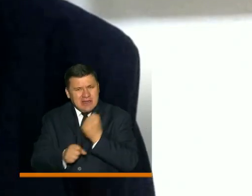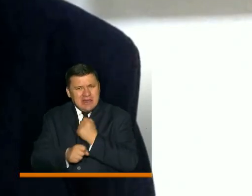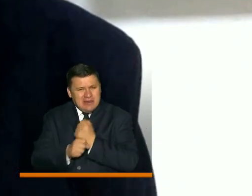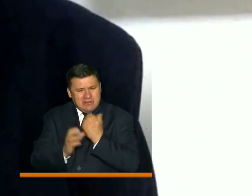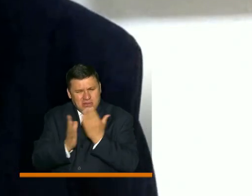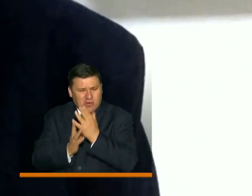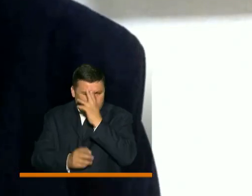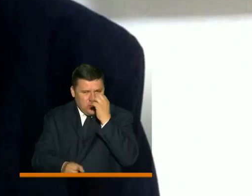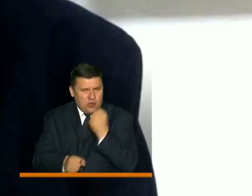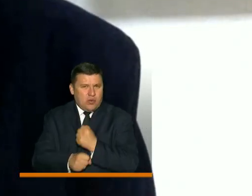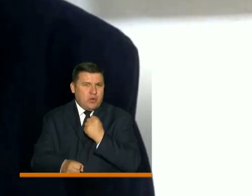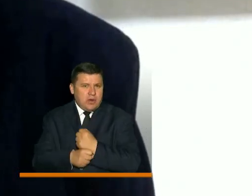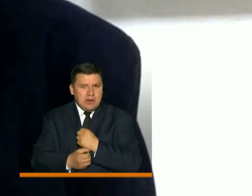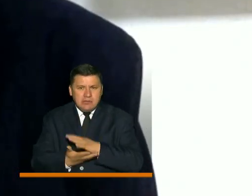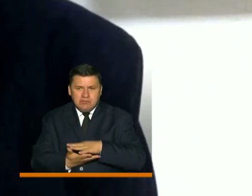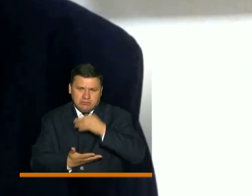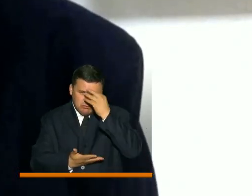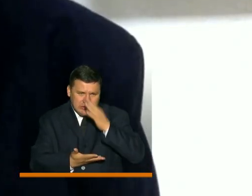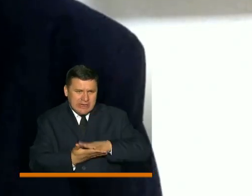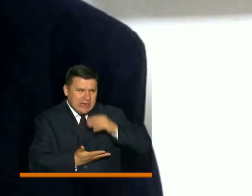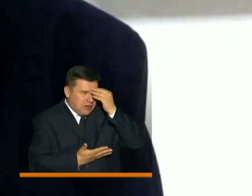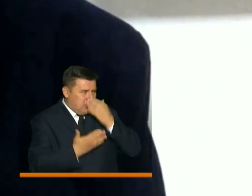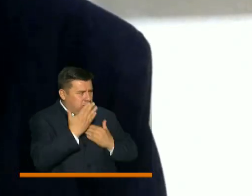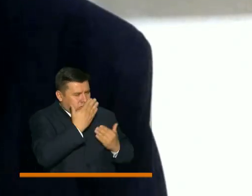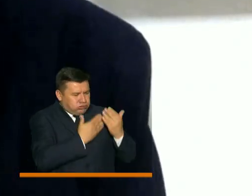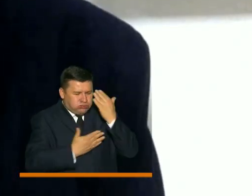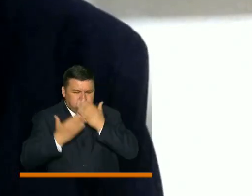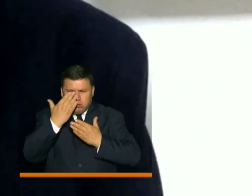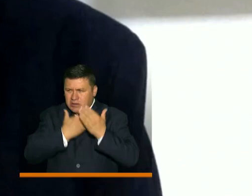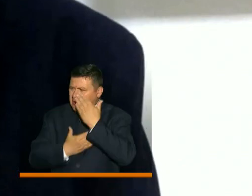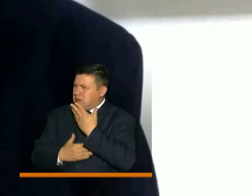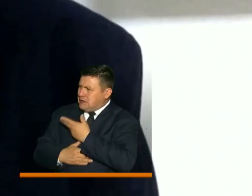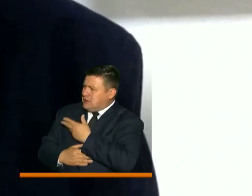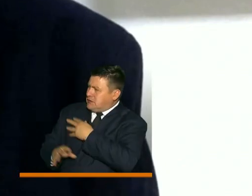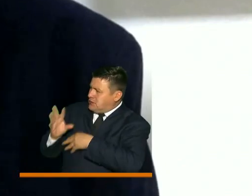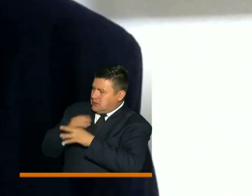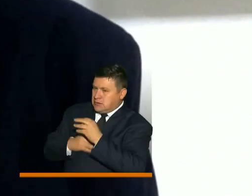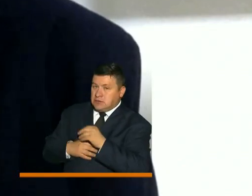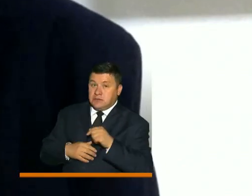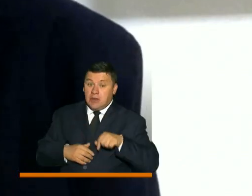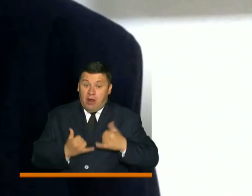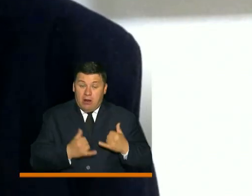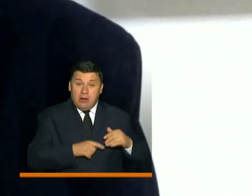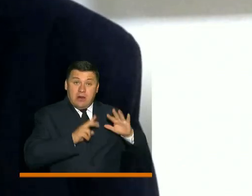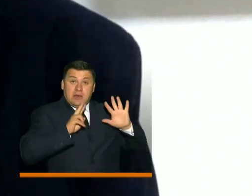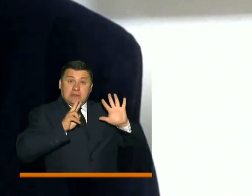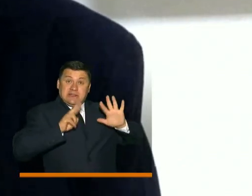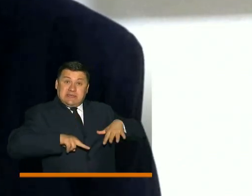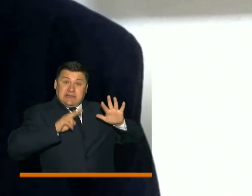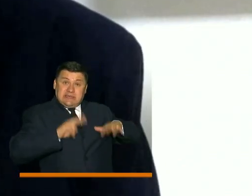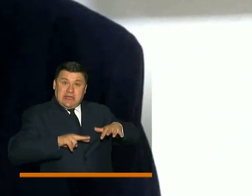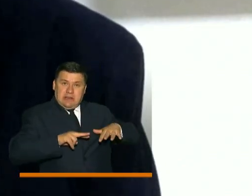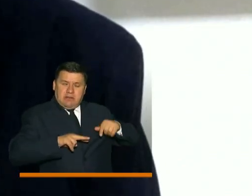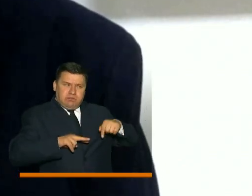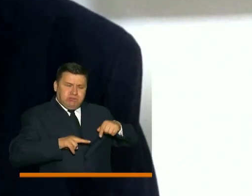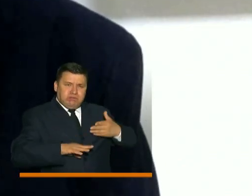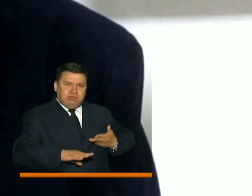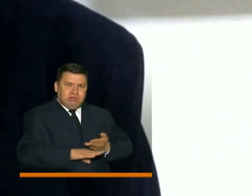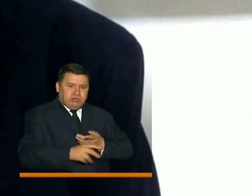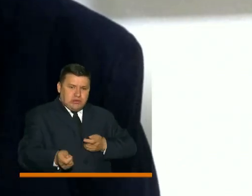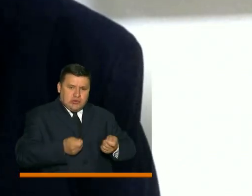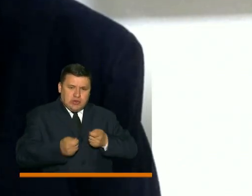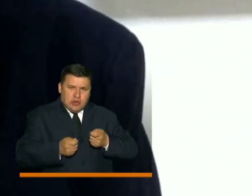trabajado intensamente, aprendido y reevaluado, que en estos 7 meses debemos tener un control